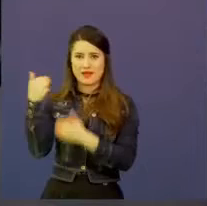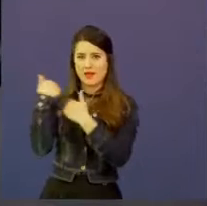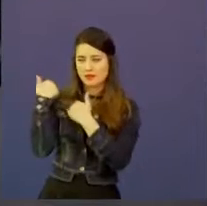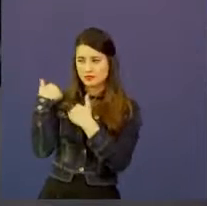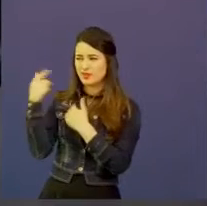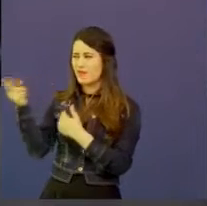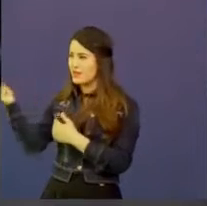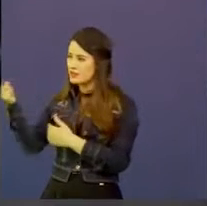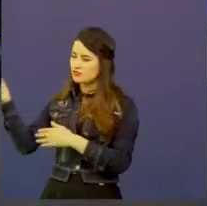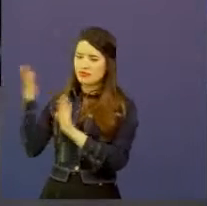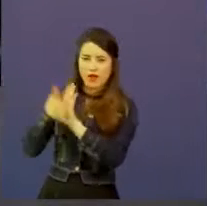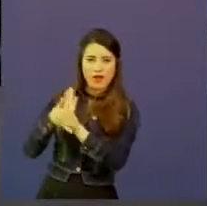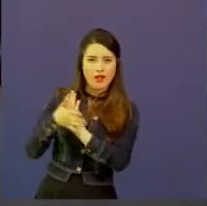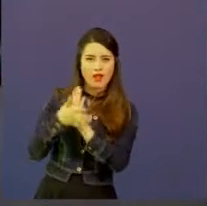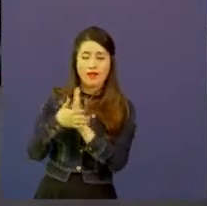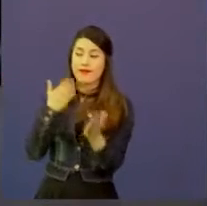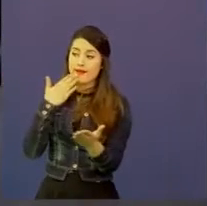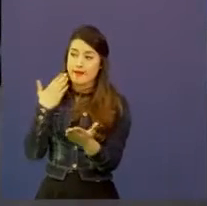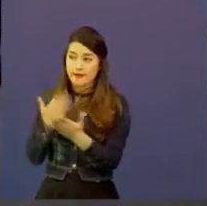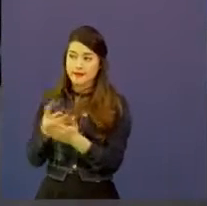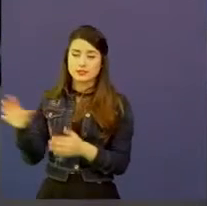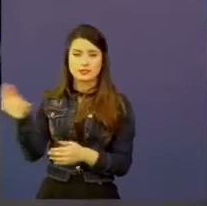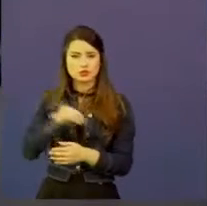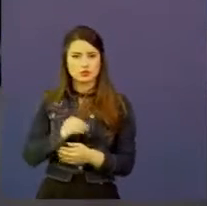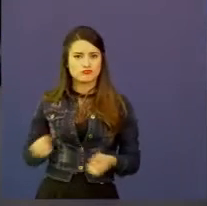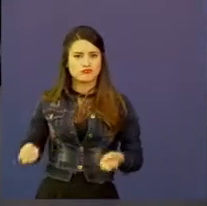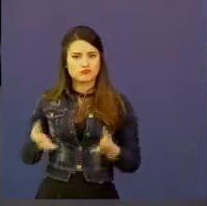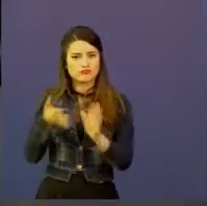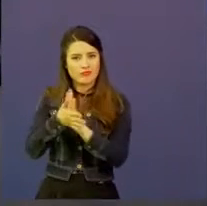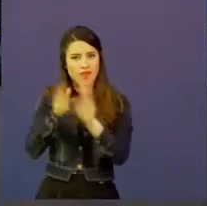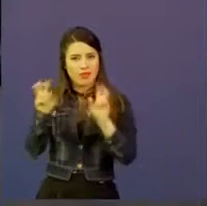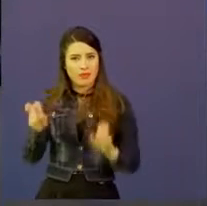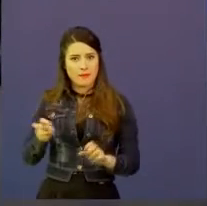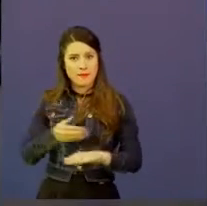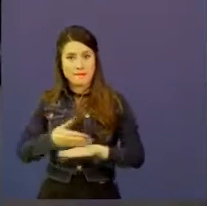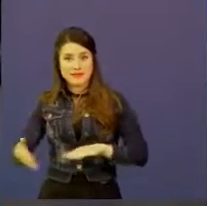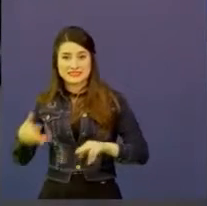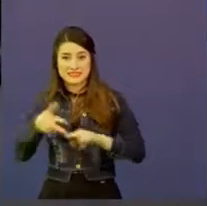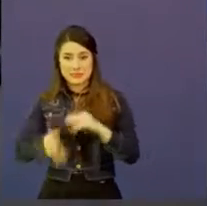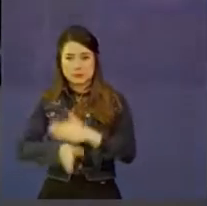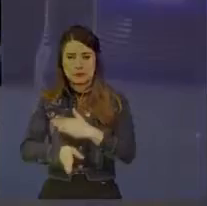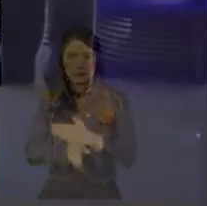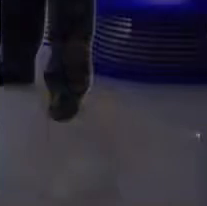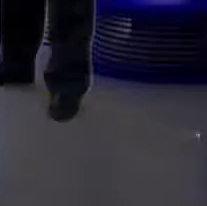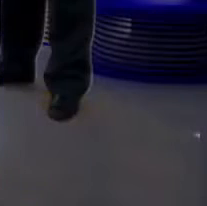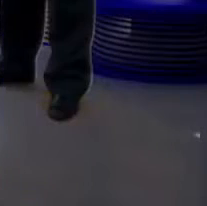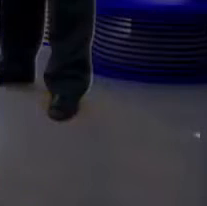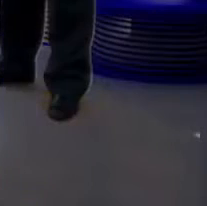invitadas por todo el conocimiento que nos han aportado, y vamos a continuar ahora con nuestra transmisión.